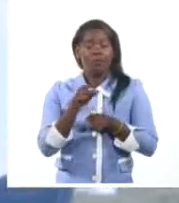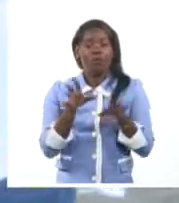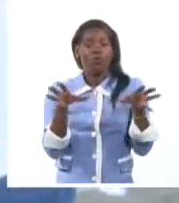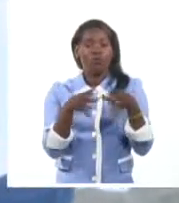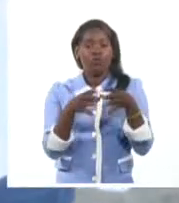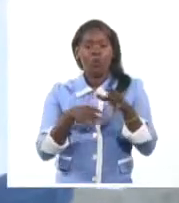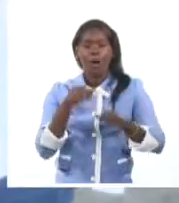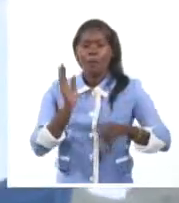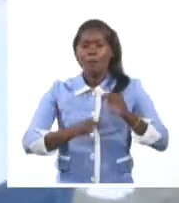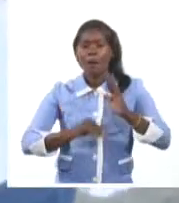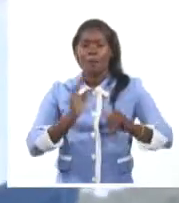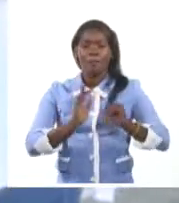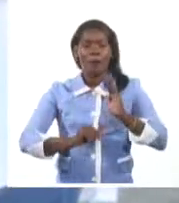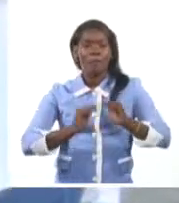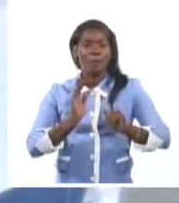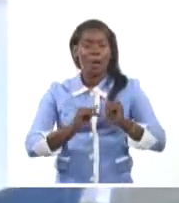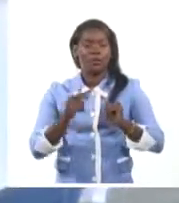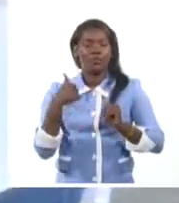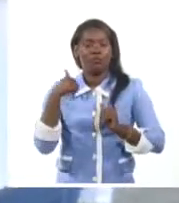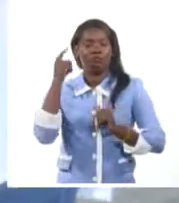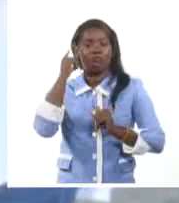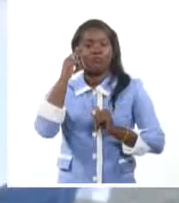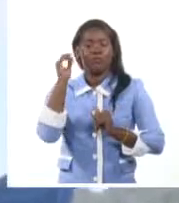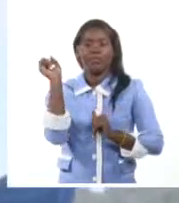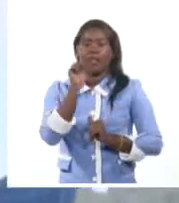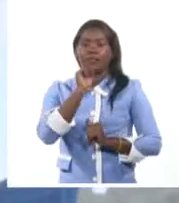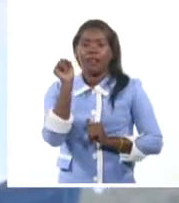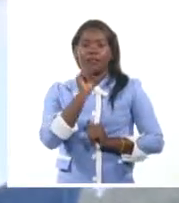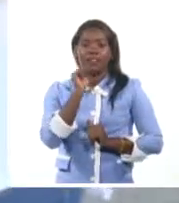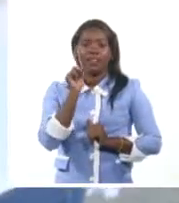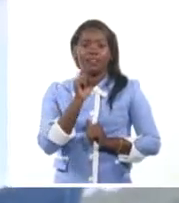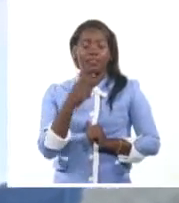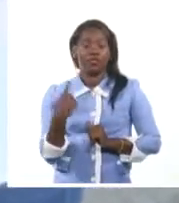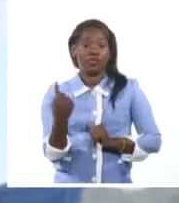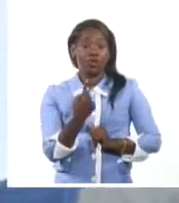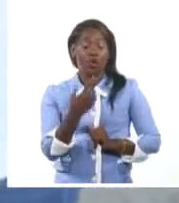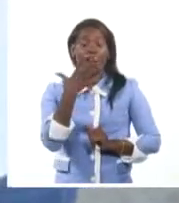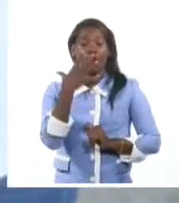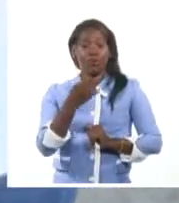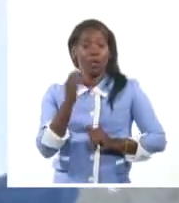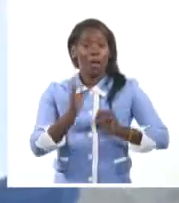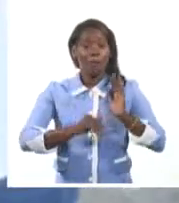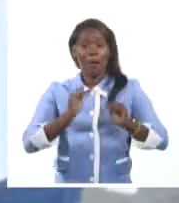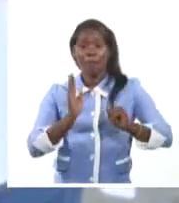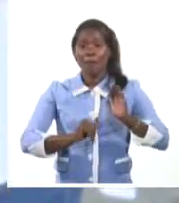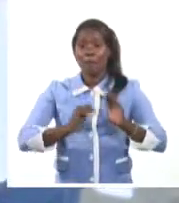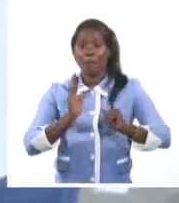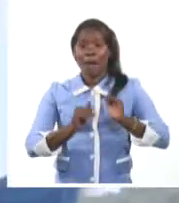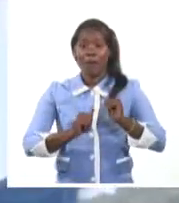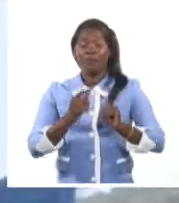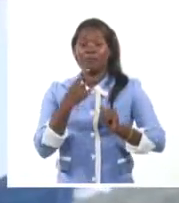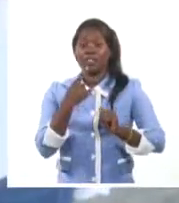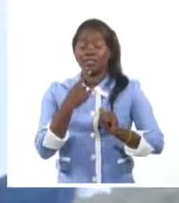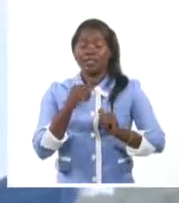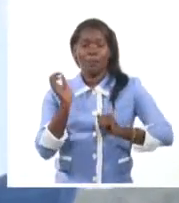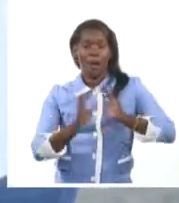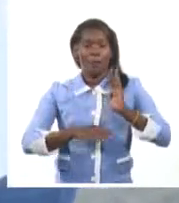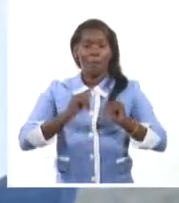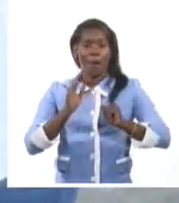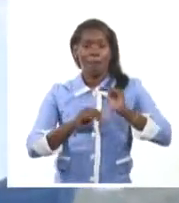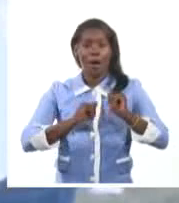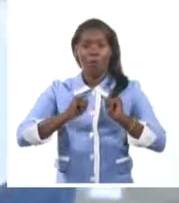y cantábamos una rumba que prácticamente todos los rumberos la cantan, que tiene un estribillo que dice: la rumba no es como ayer.